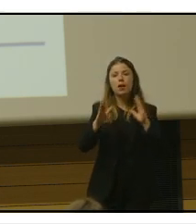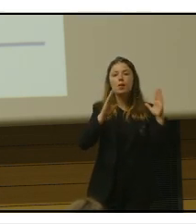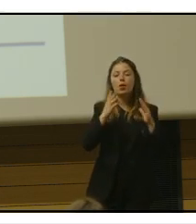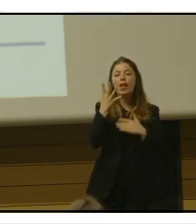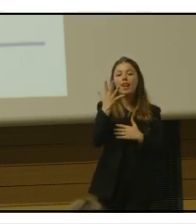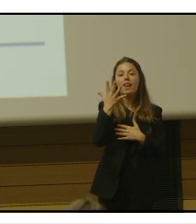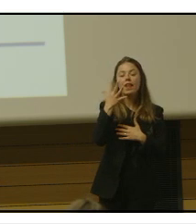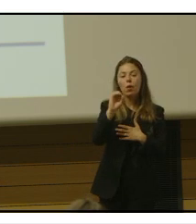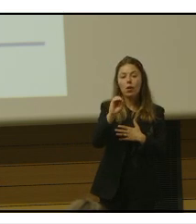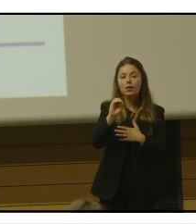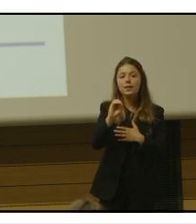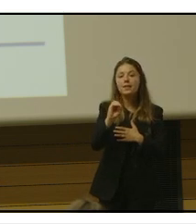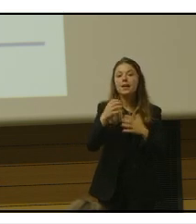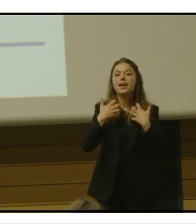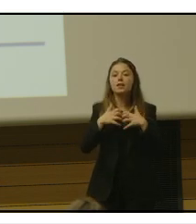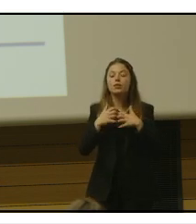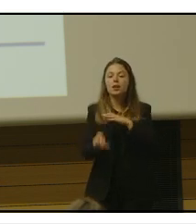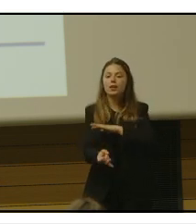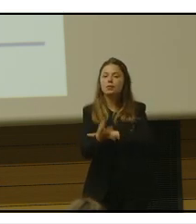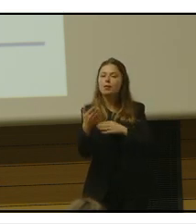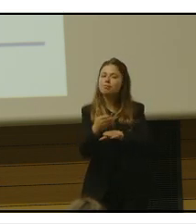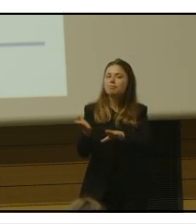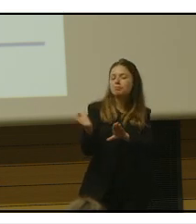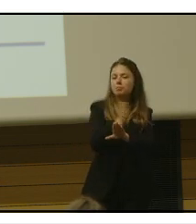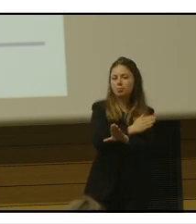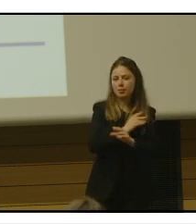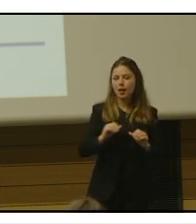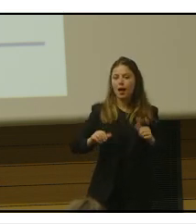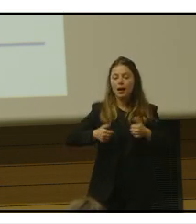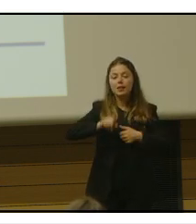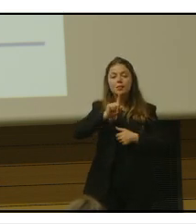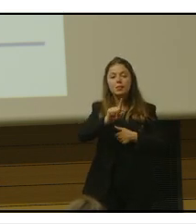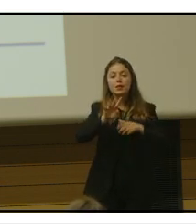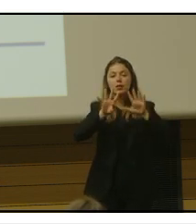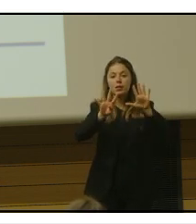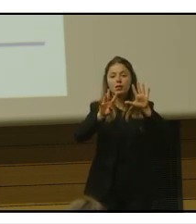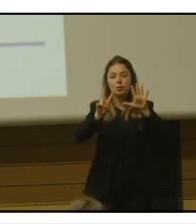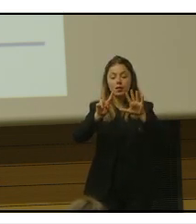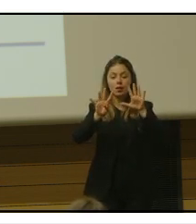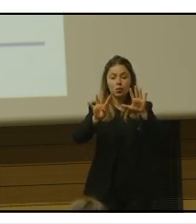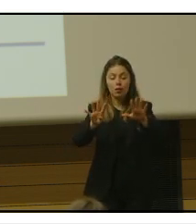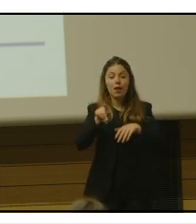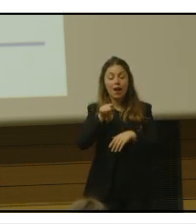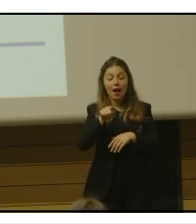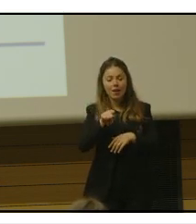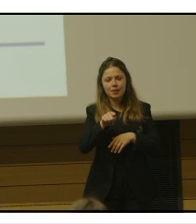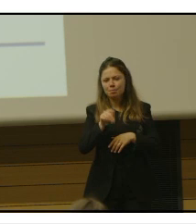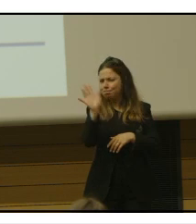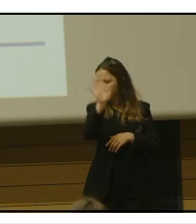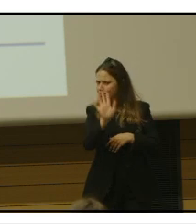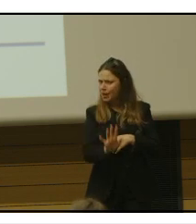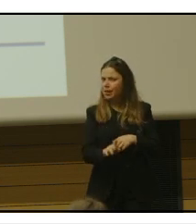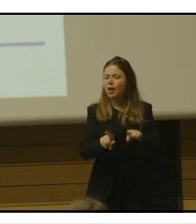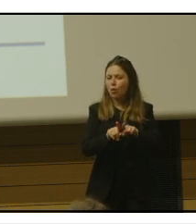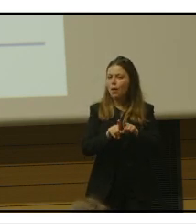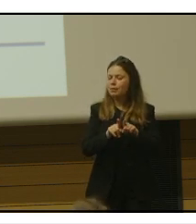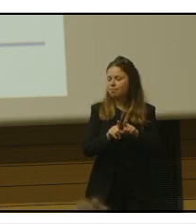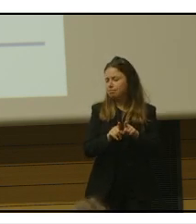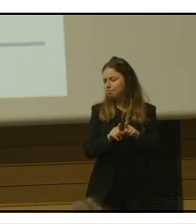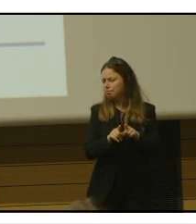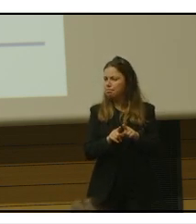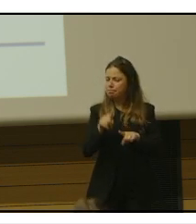estudiarla en los años 50, la industria del tabaco ya había empezado mucho antes. En el año 1929 ya había indicios de que podía estar pasando algo.